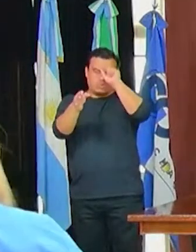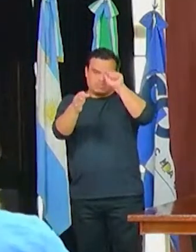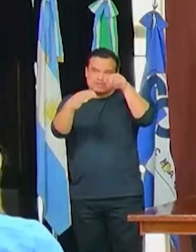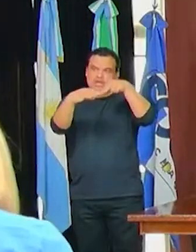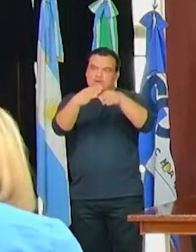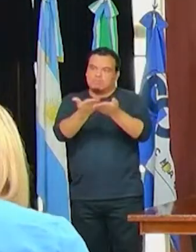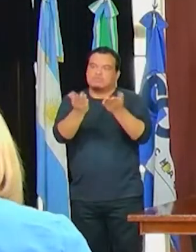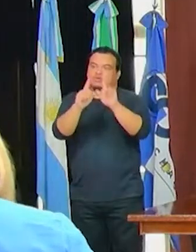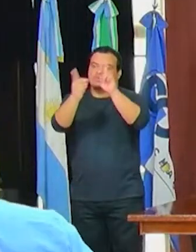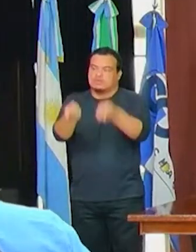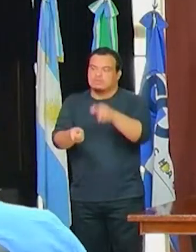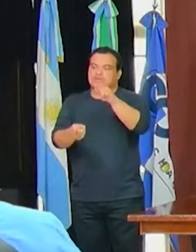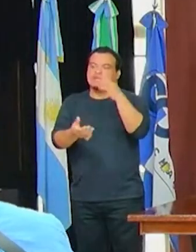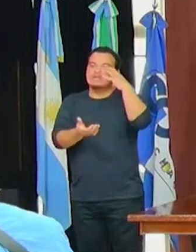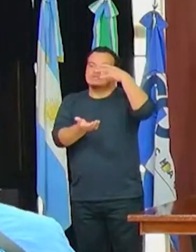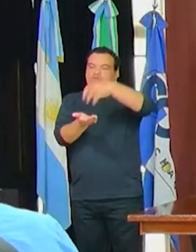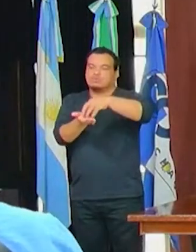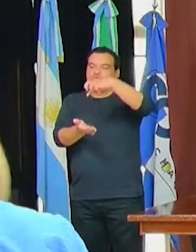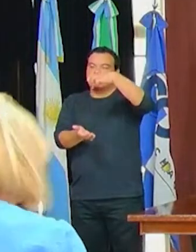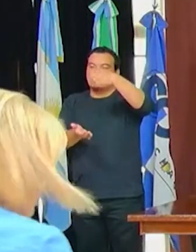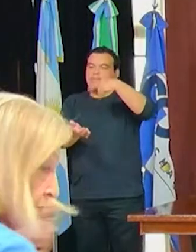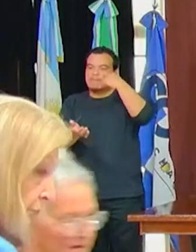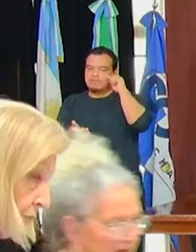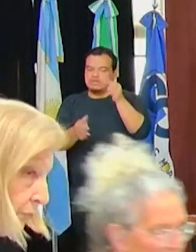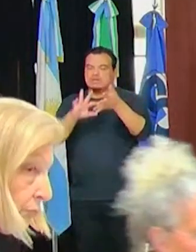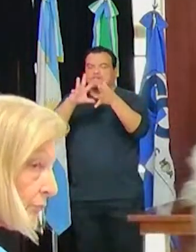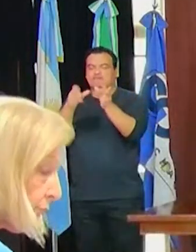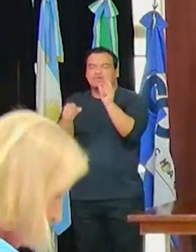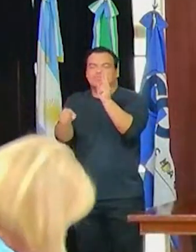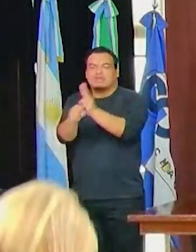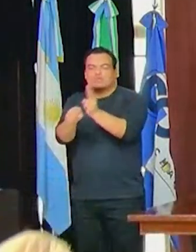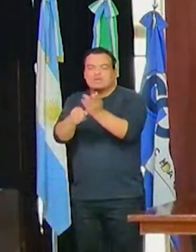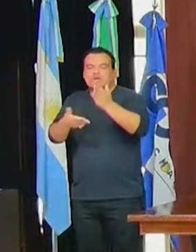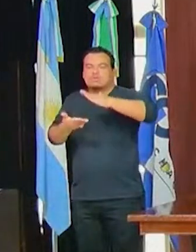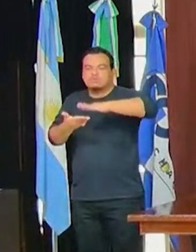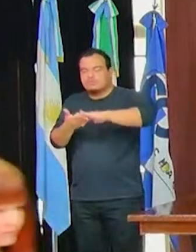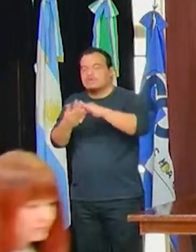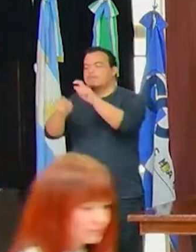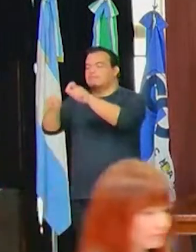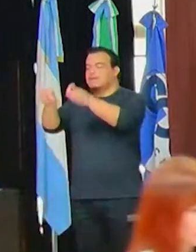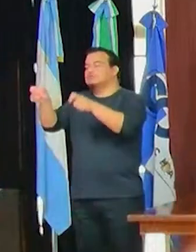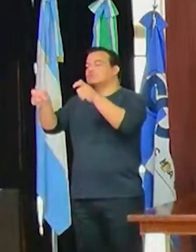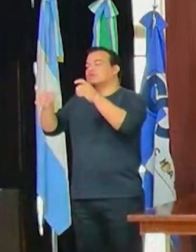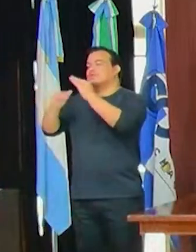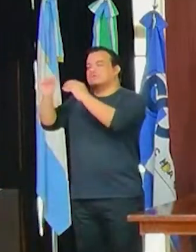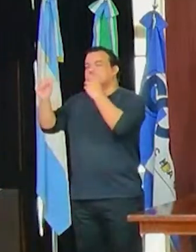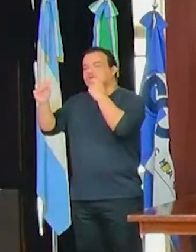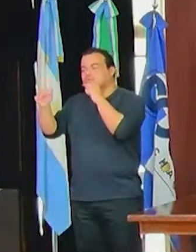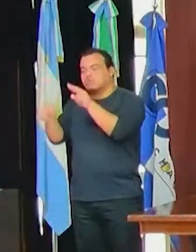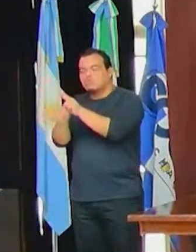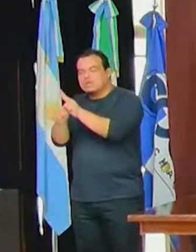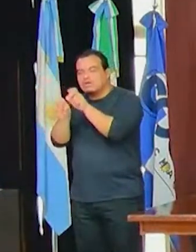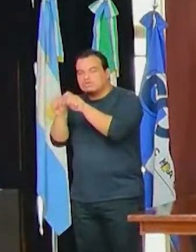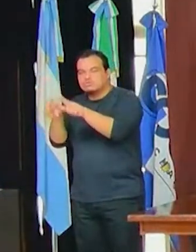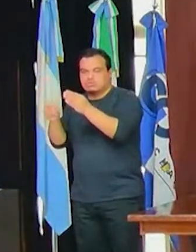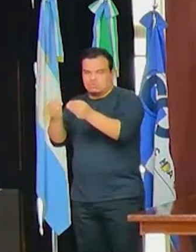Yo voy a hablar de cuidados humanizados en gerontología, de la teoría a la práctica, voy a hablar más de práctica que de teoría.